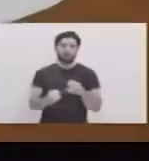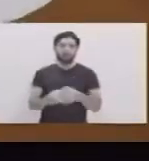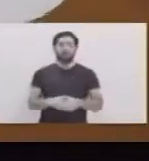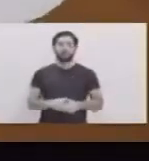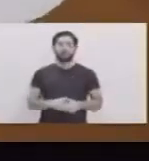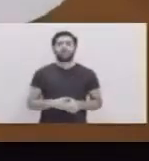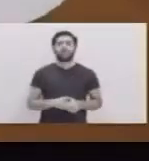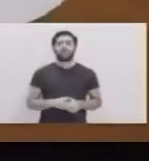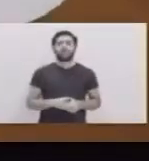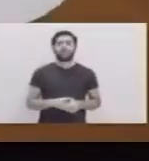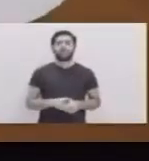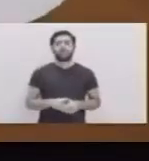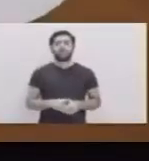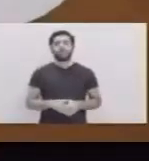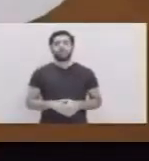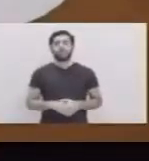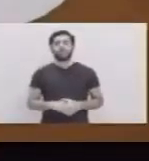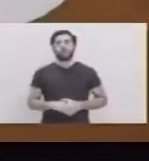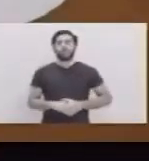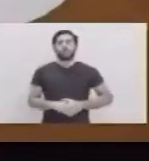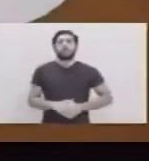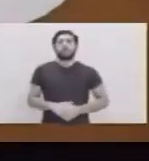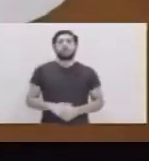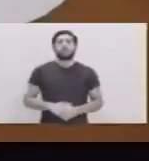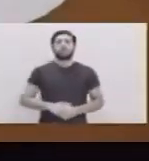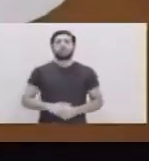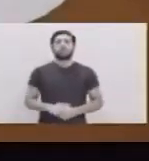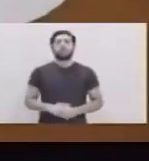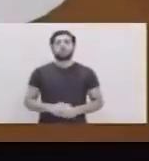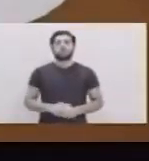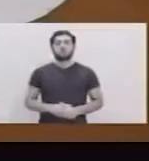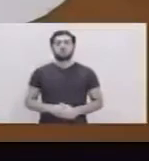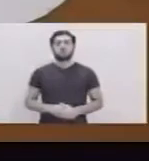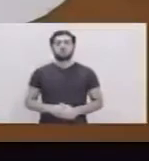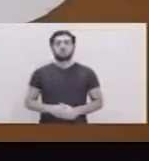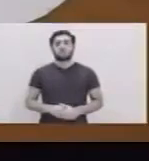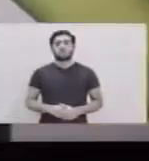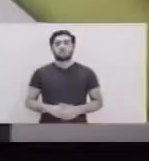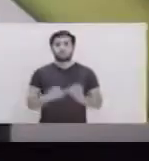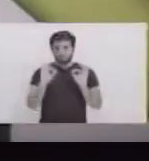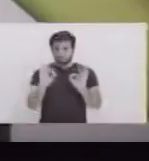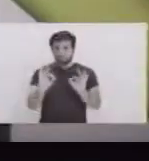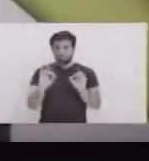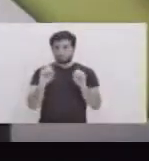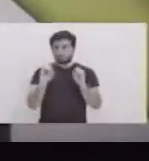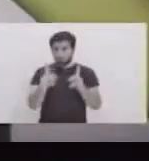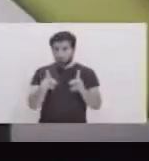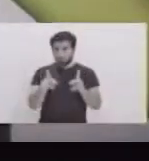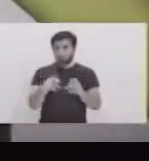al último segmento de curva que voy a trazar.